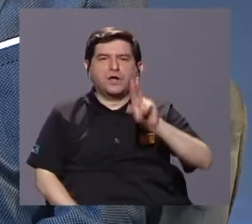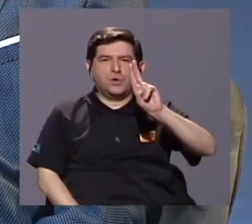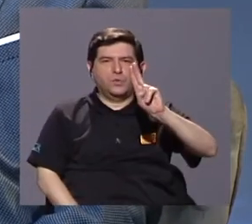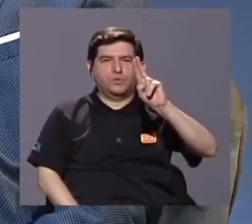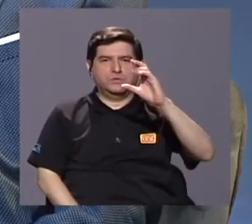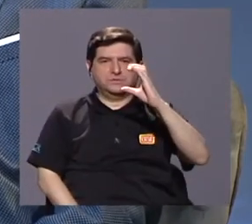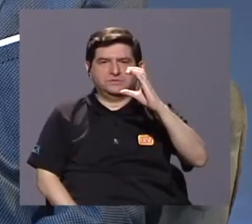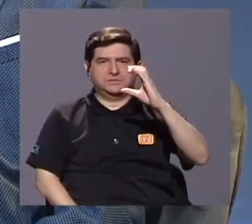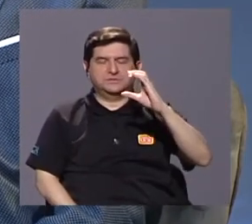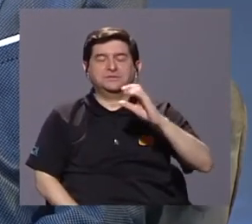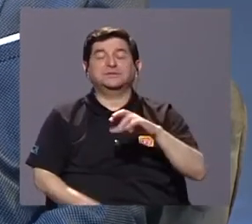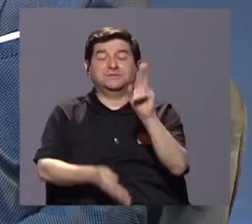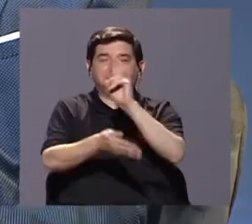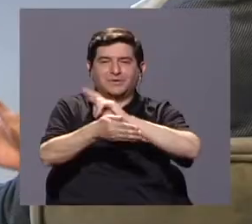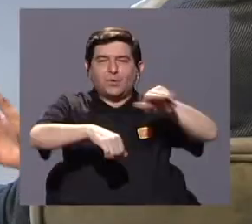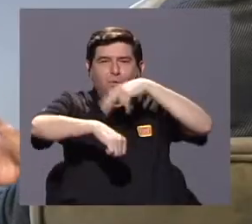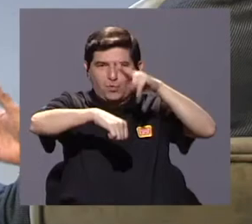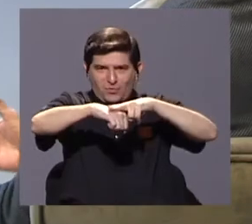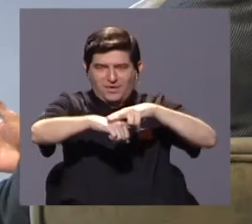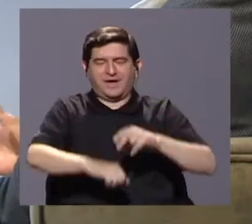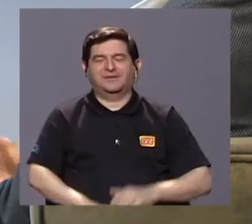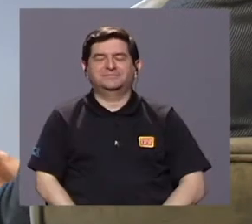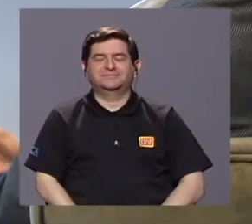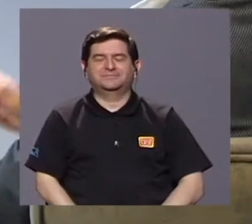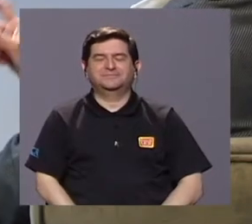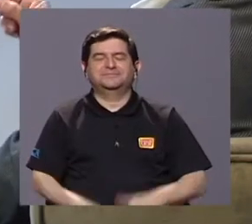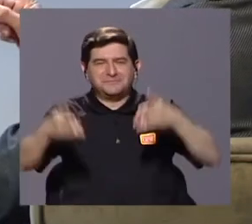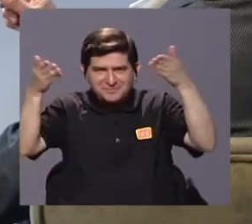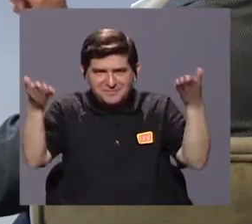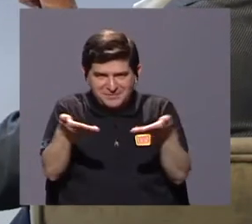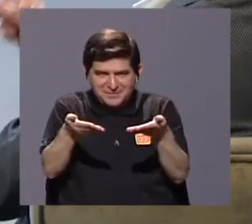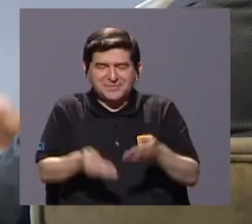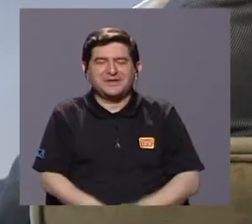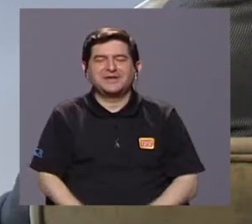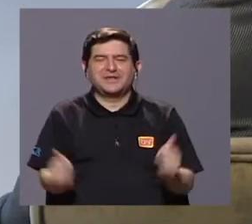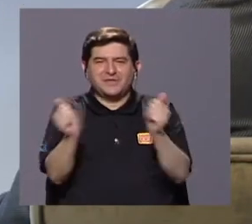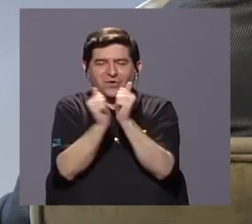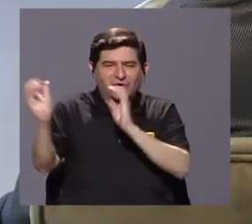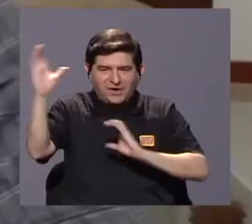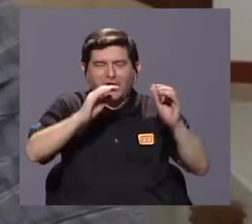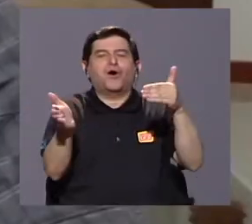Universidad Nacional. Juan José, bienvenido a Conciencia una vez más.